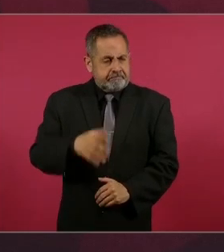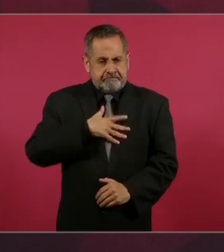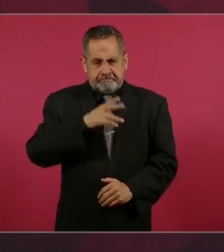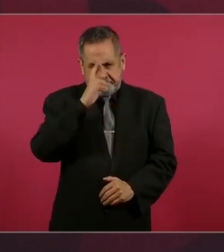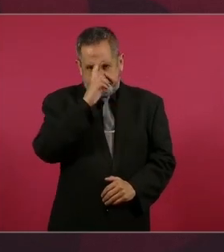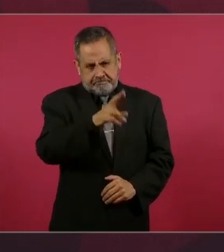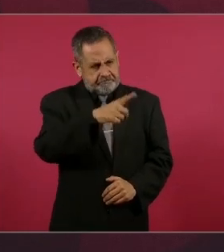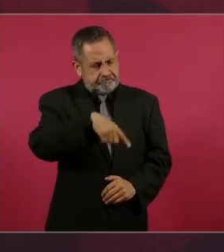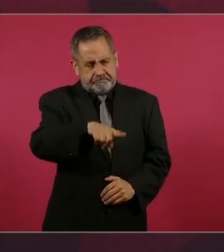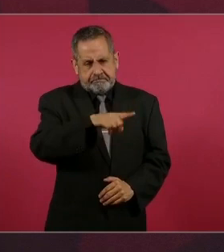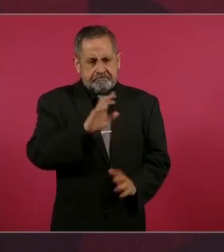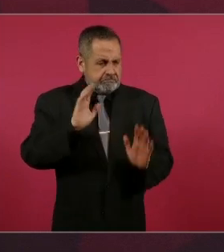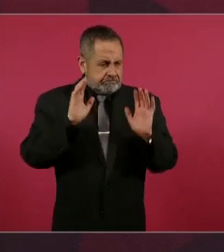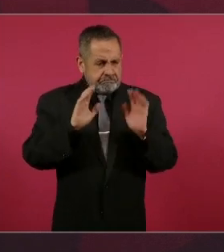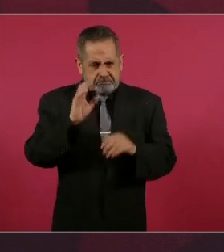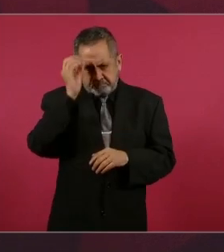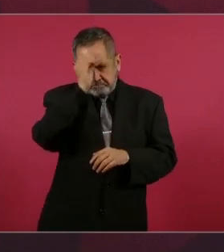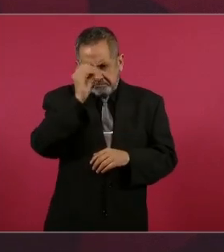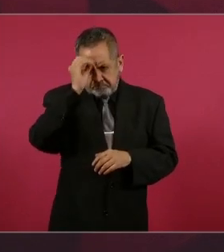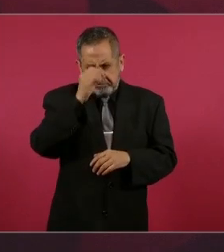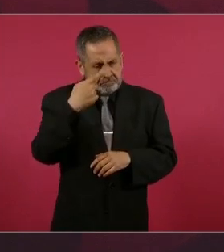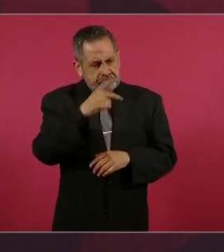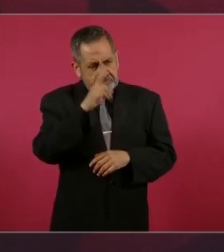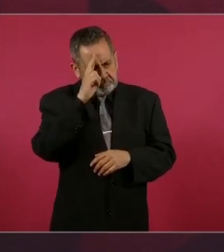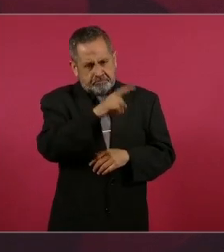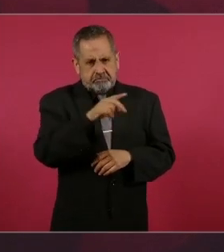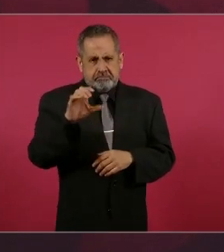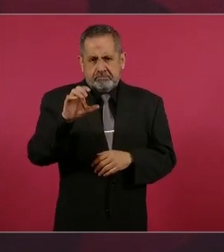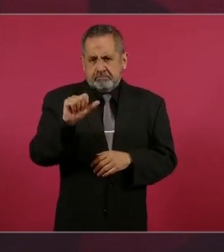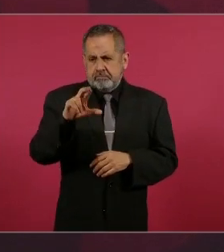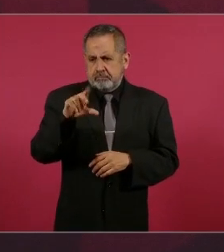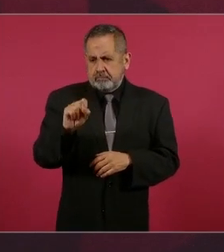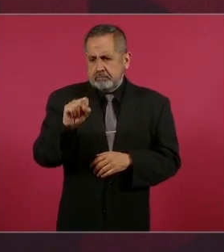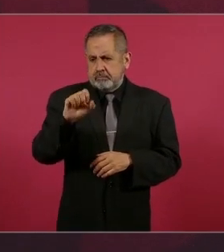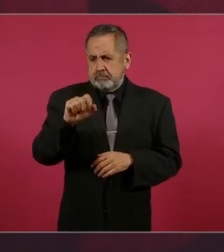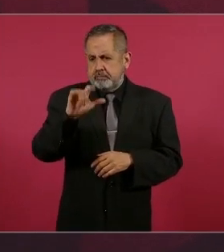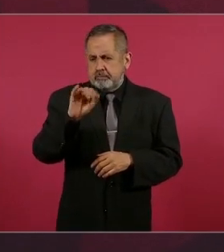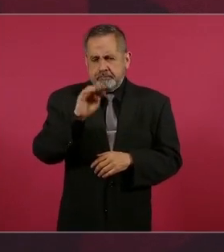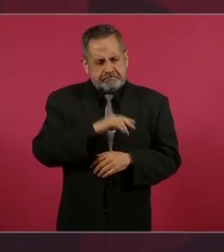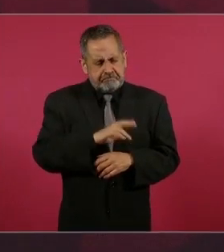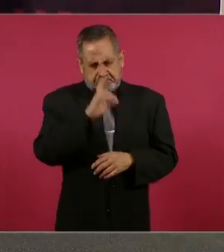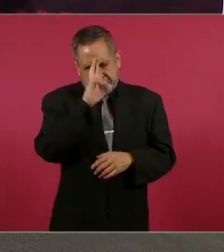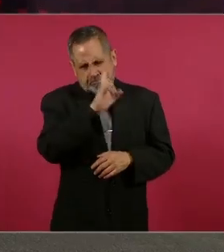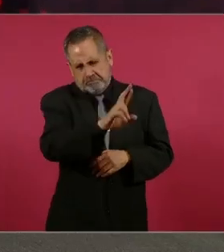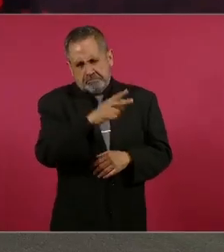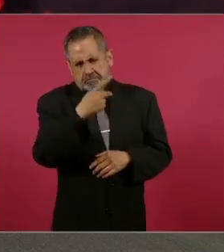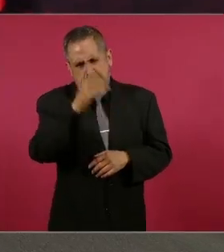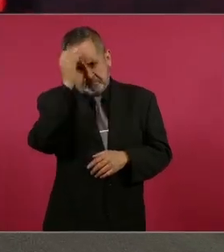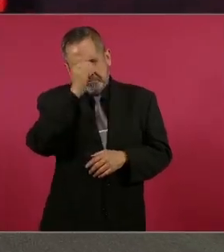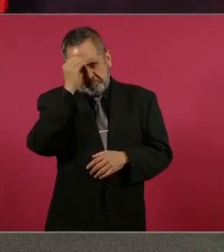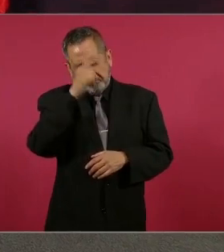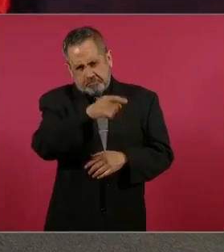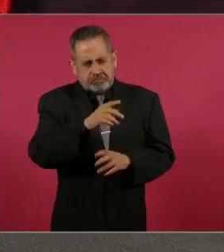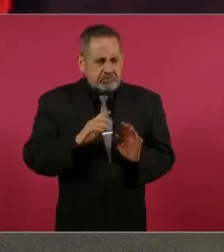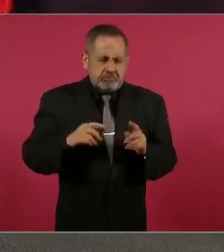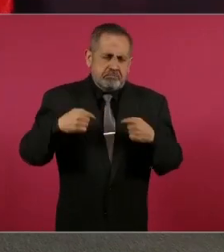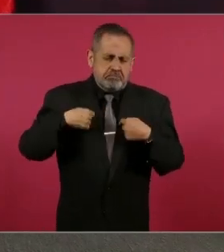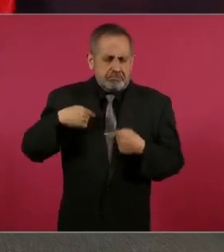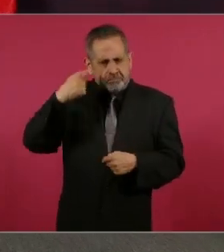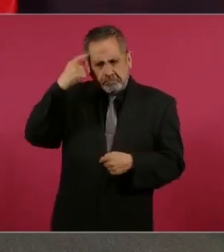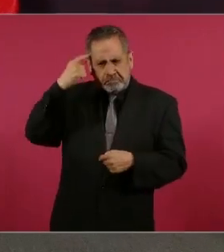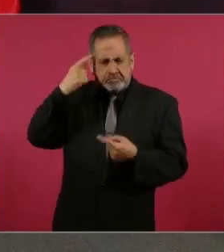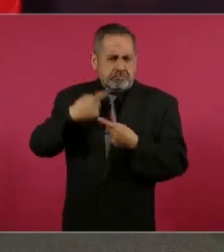Respetamos mucho el punto de vista de Carlos Slim, nada más que yo no lo comparto